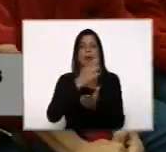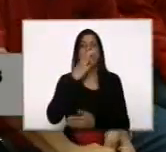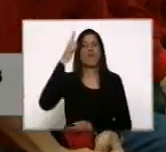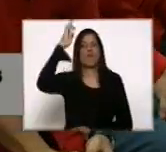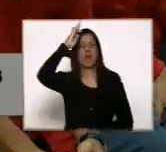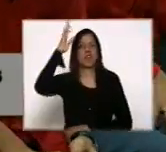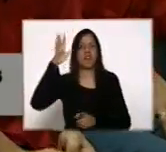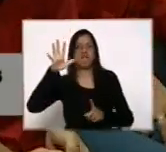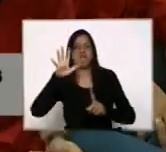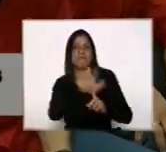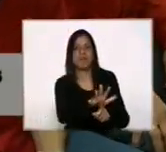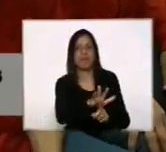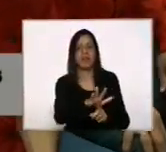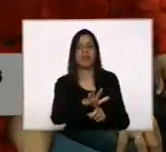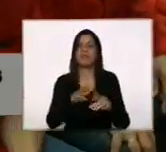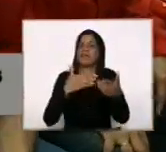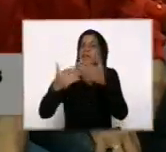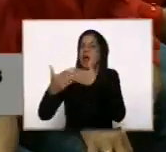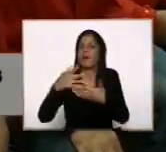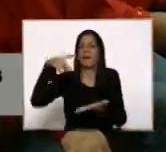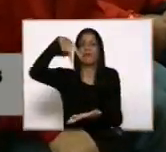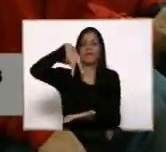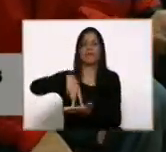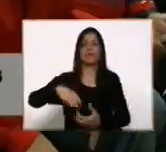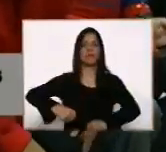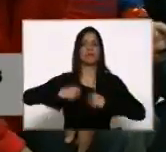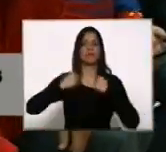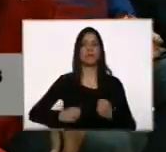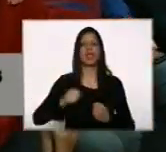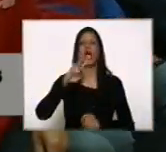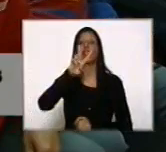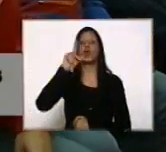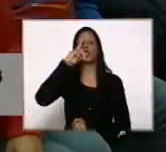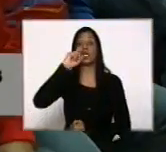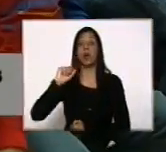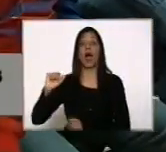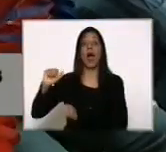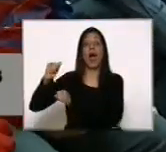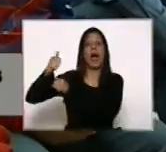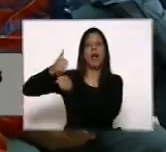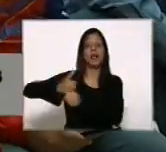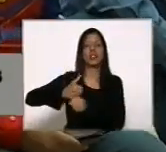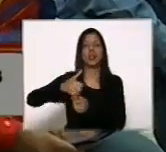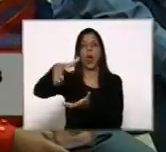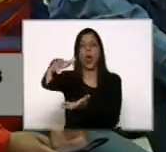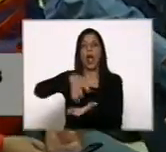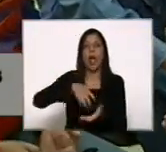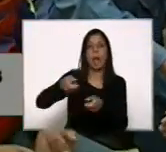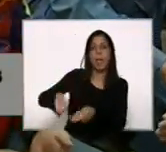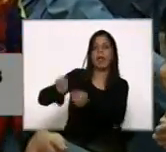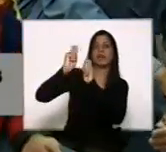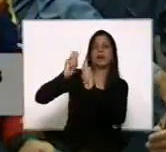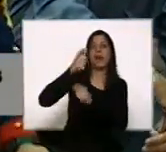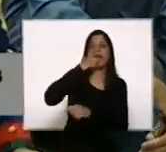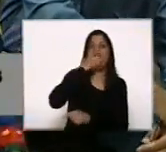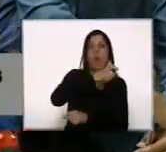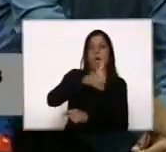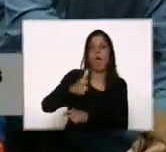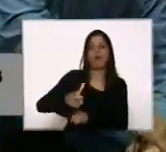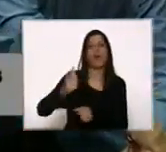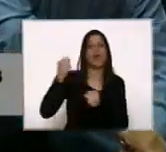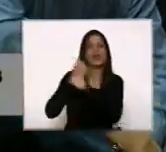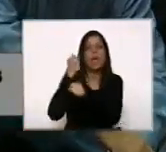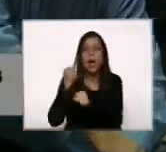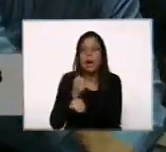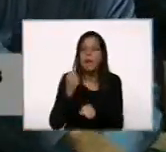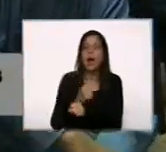estamos. Y 200 años hacen ya que nuestro pueblo, campesino, trabajador, obrero, se fue detrás